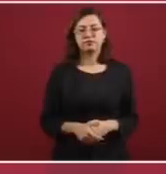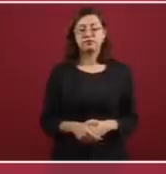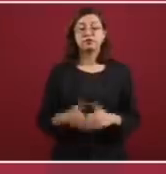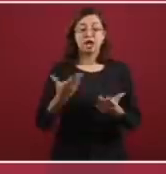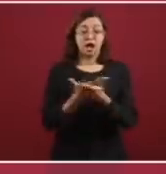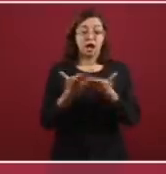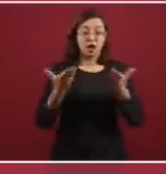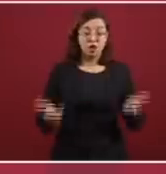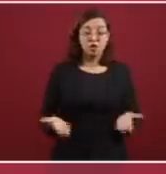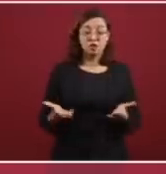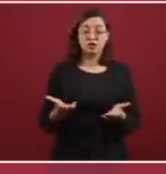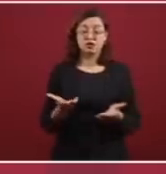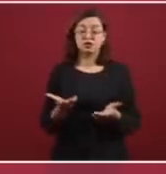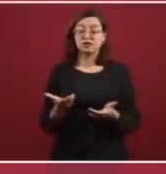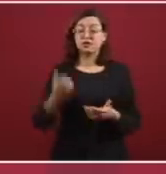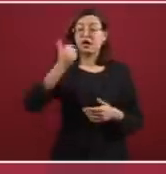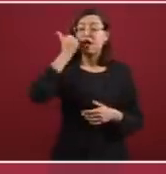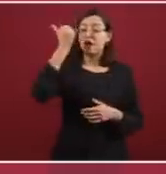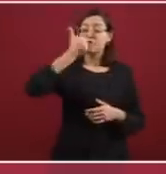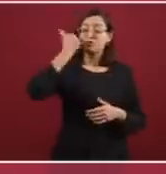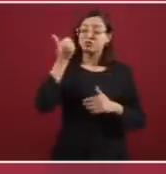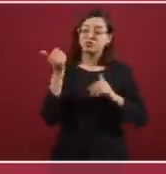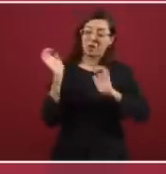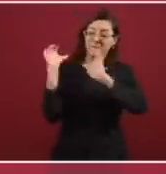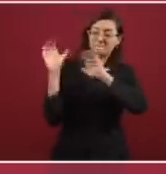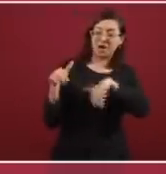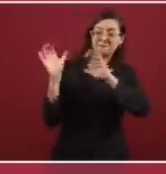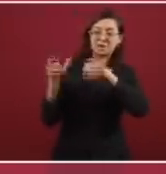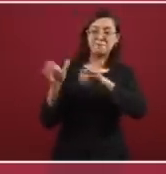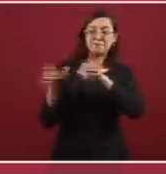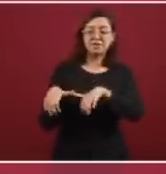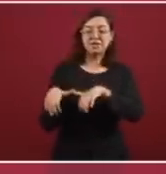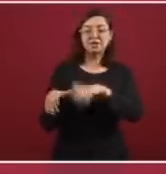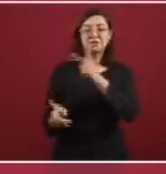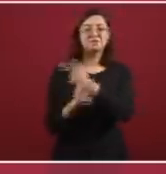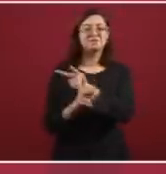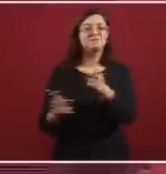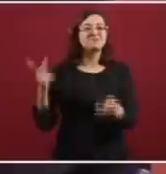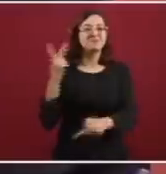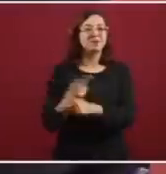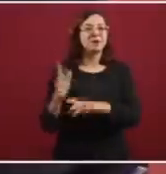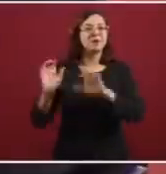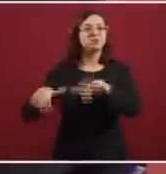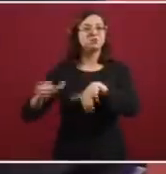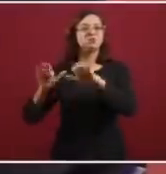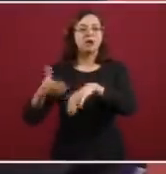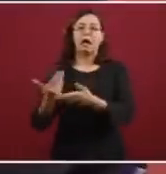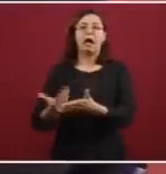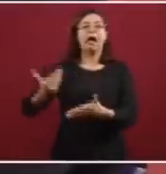ahora que antes en el nivel medio superior,